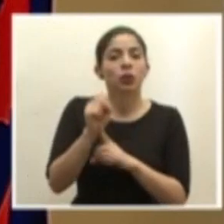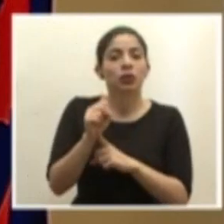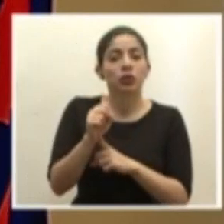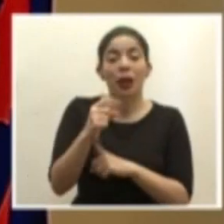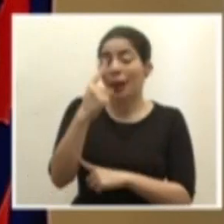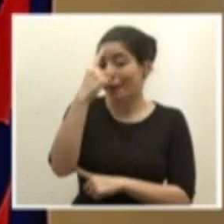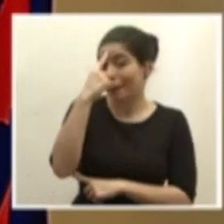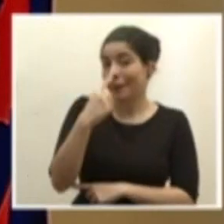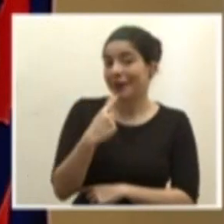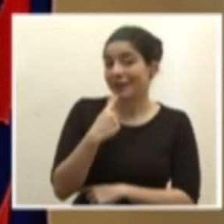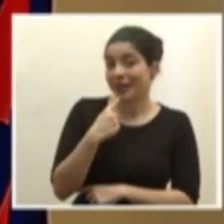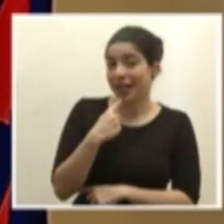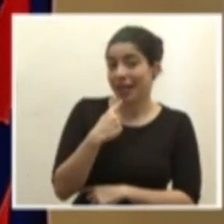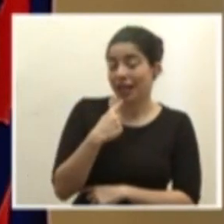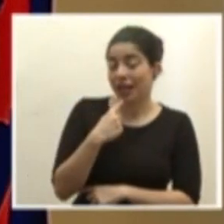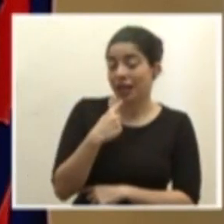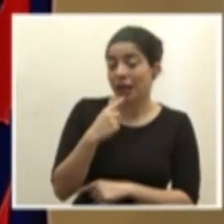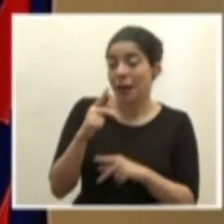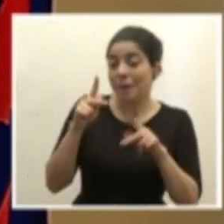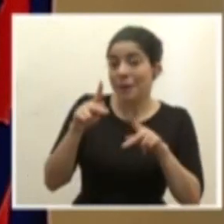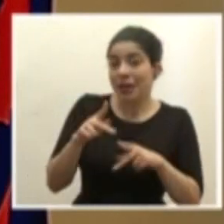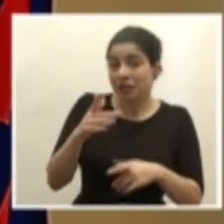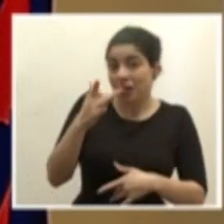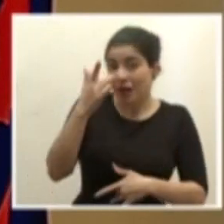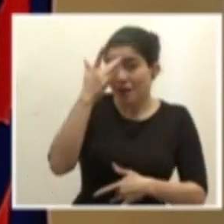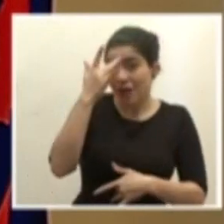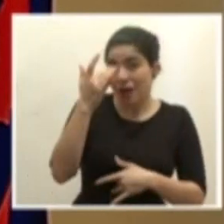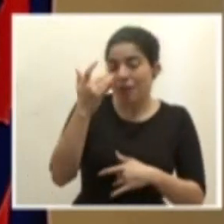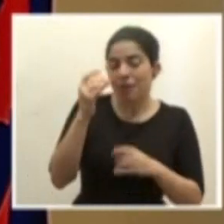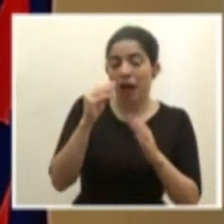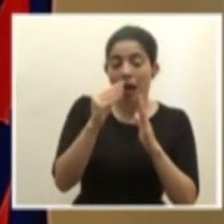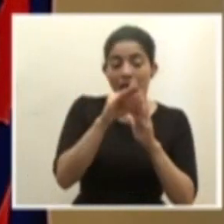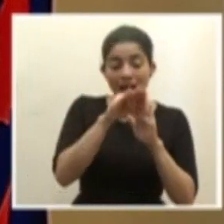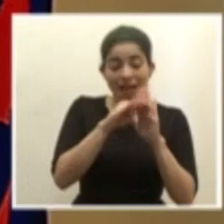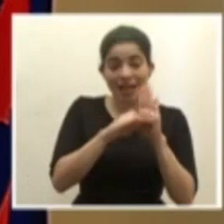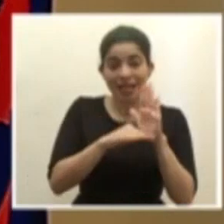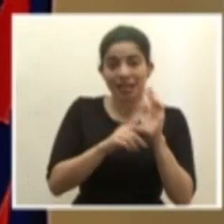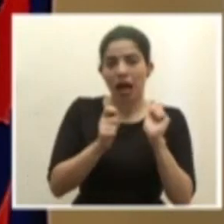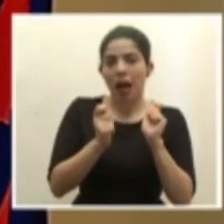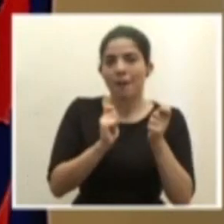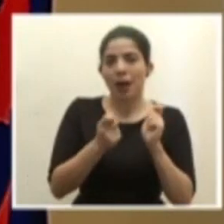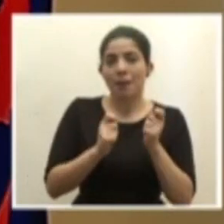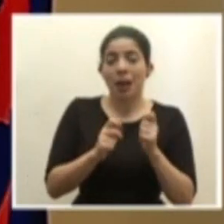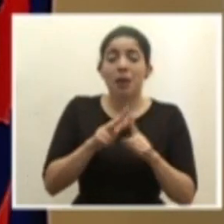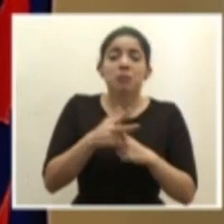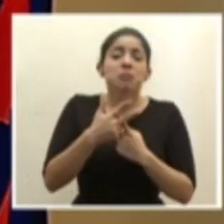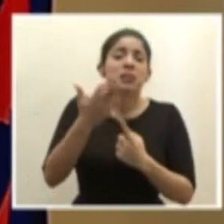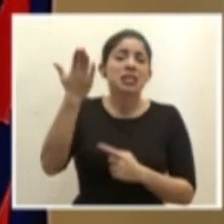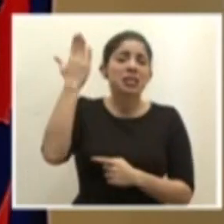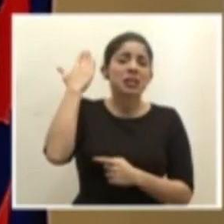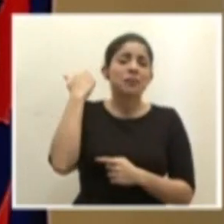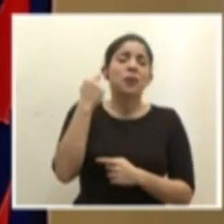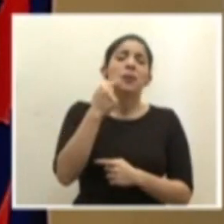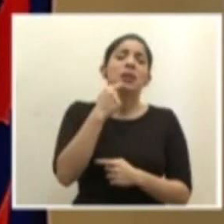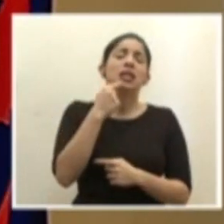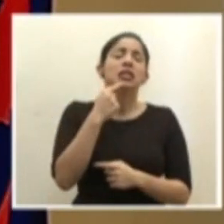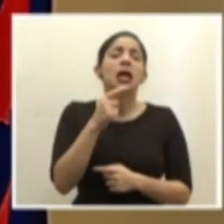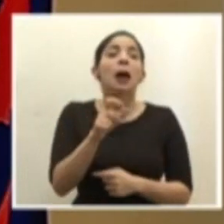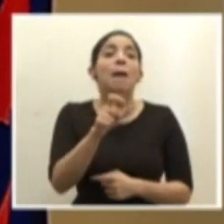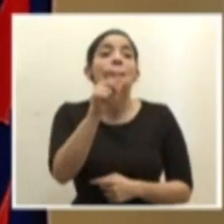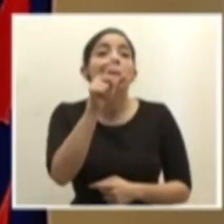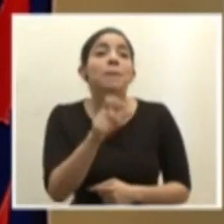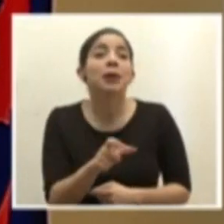perfil de la persona contagiada ha cambiado. Al inicio de la pandemia era personas que